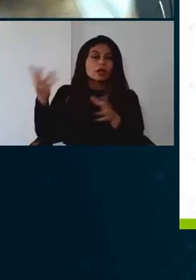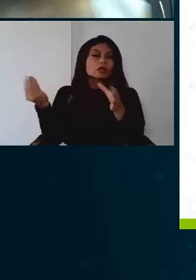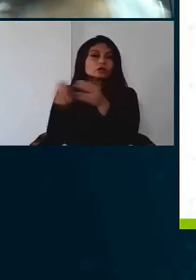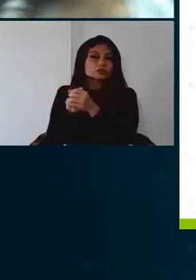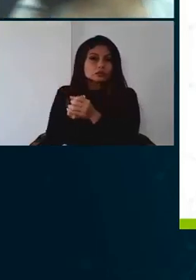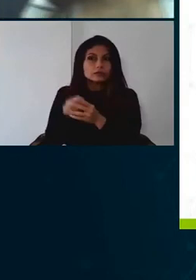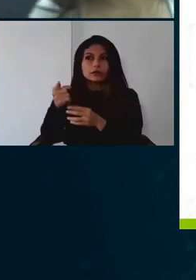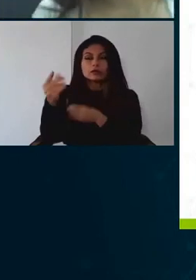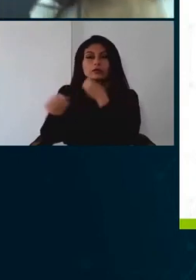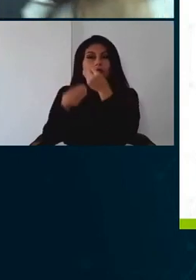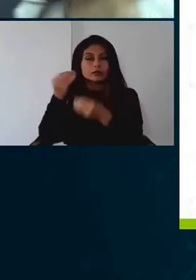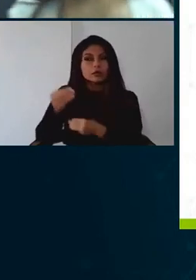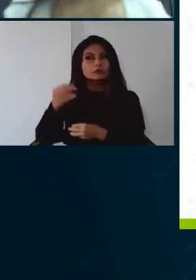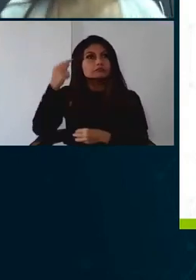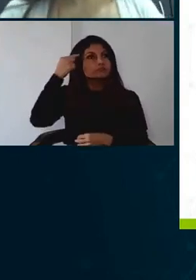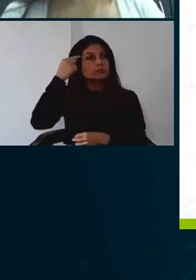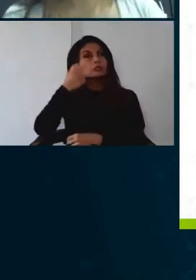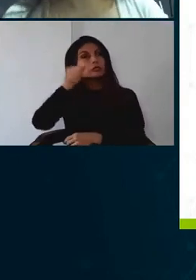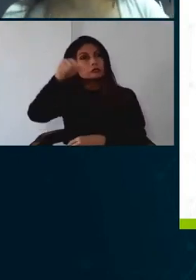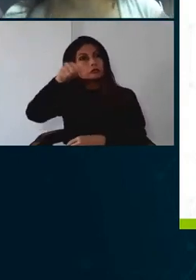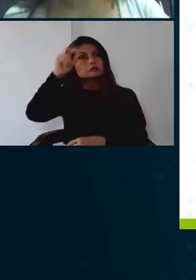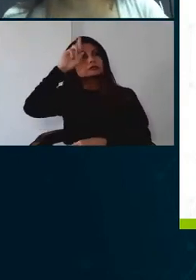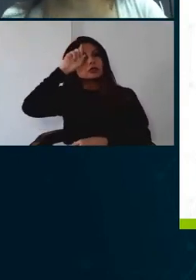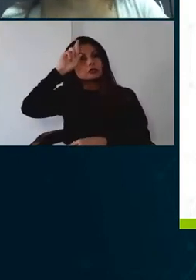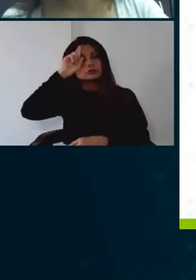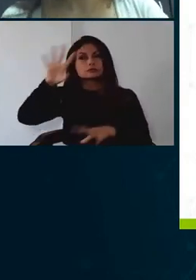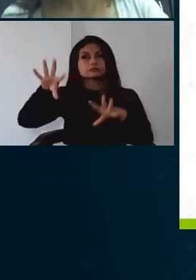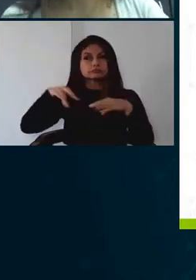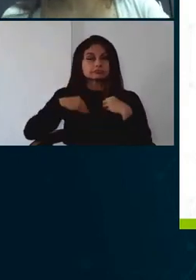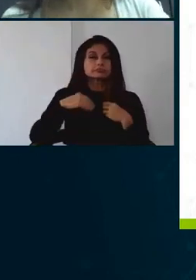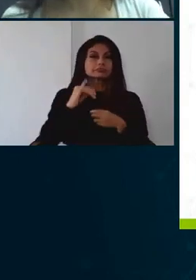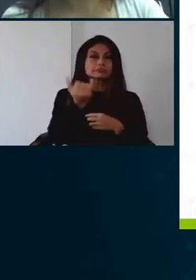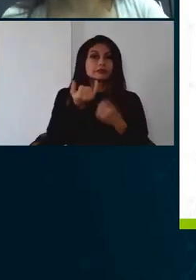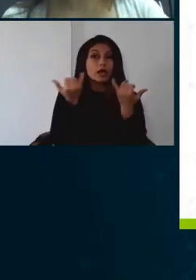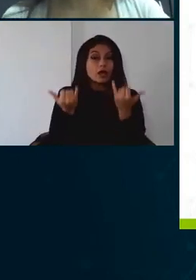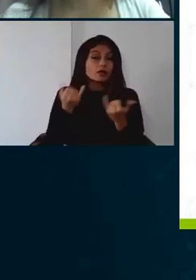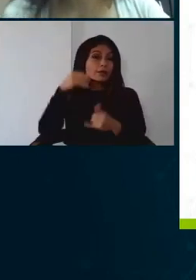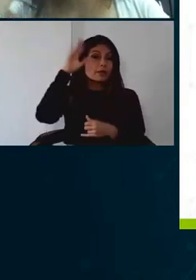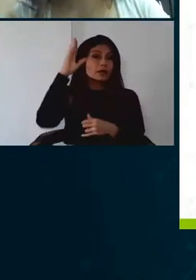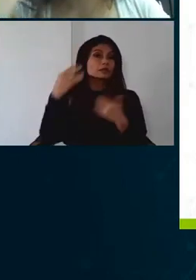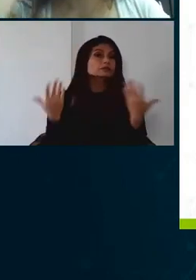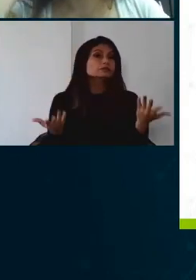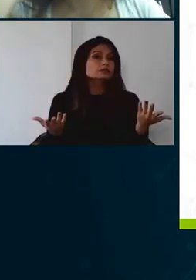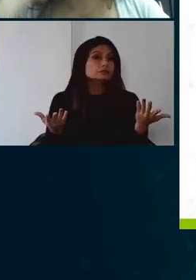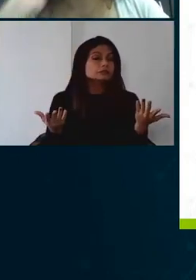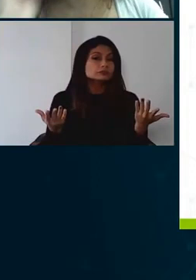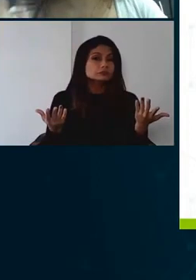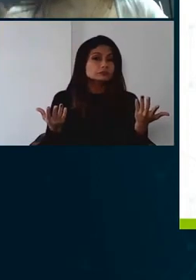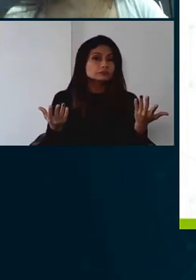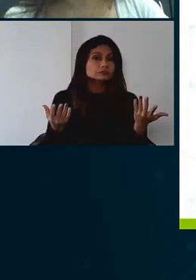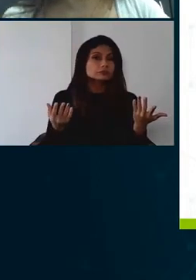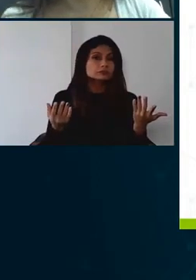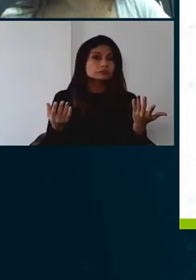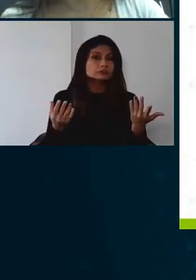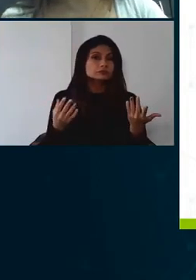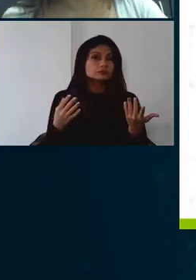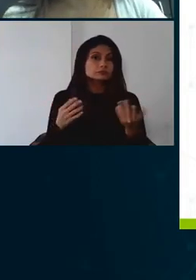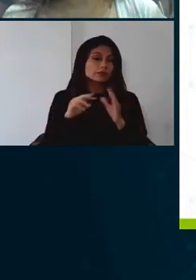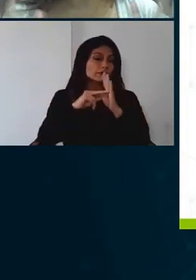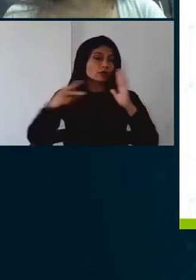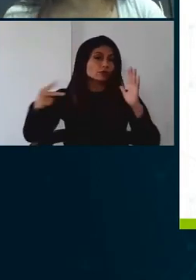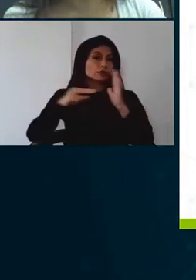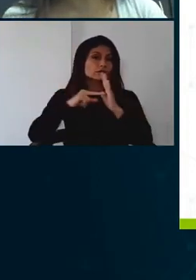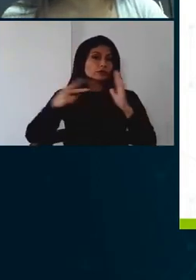receptiva, ¿cierto? Hoy en día lo que manda la parada, por decirlo así, es todo lo tecnológico,